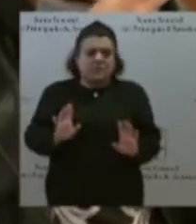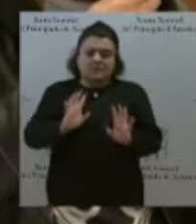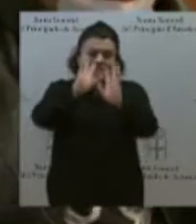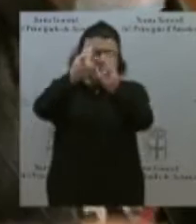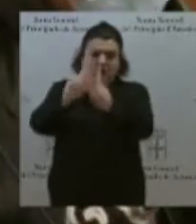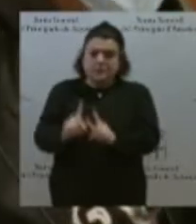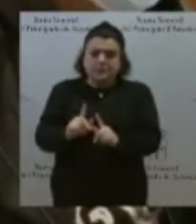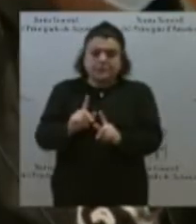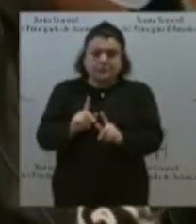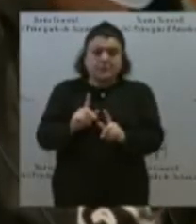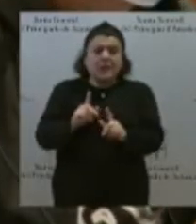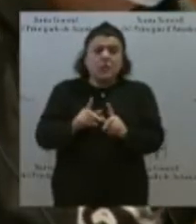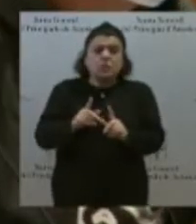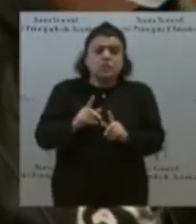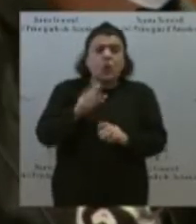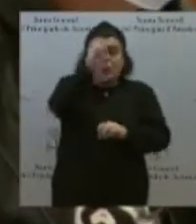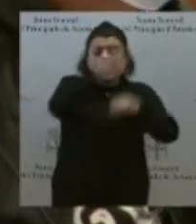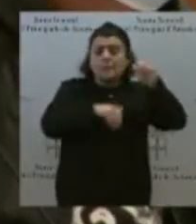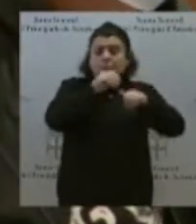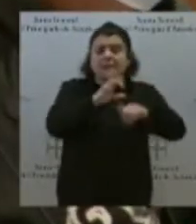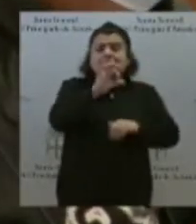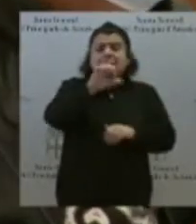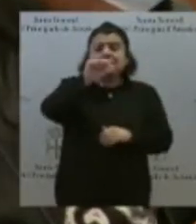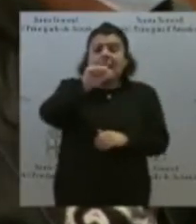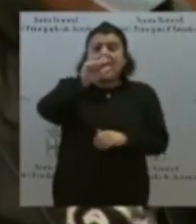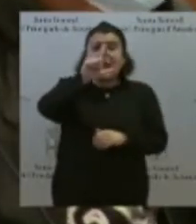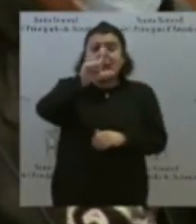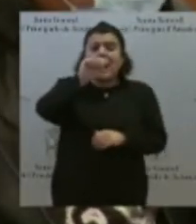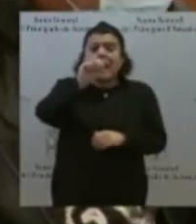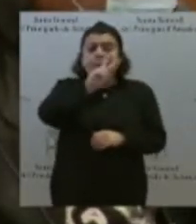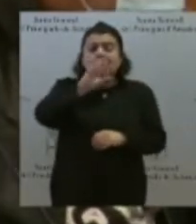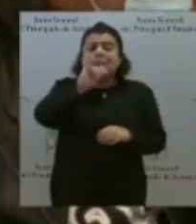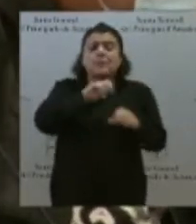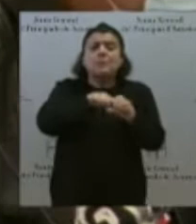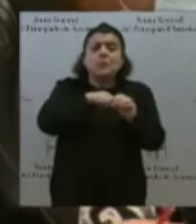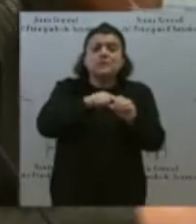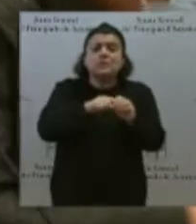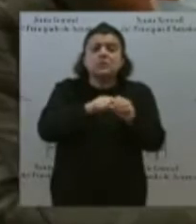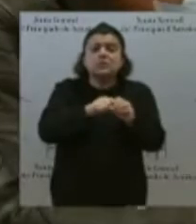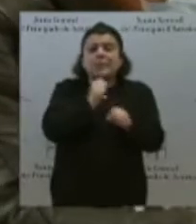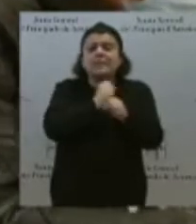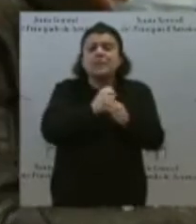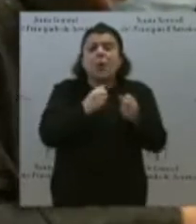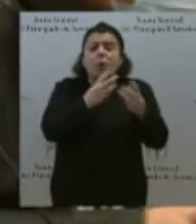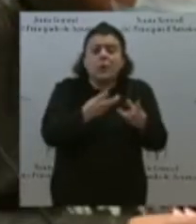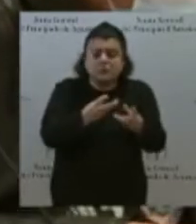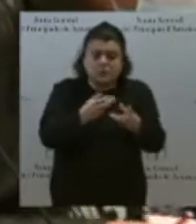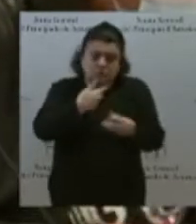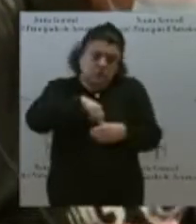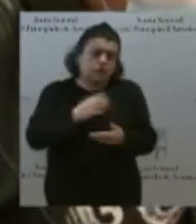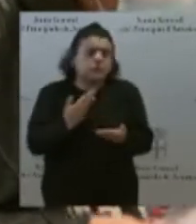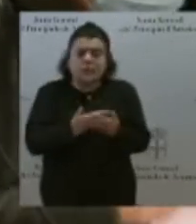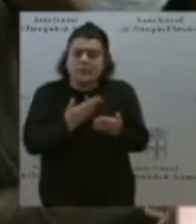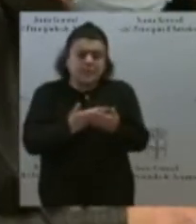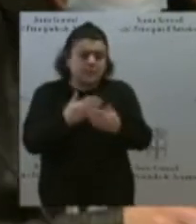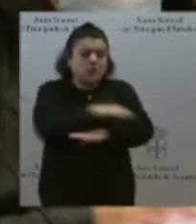puestos de trabajo. Mire, lo que le pedimos a este Gobierno es sinceridad y honestidad, que es lo mínimo que le debemos a los y a las votantes. Si